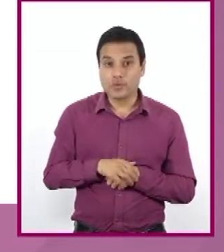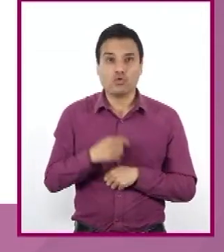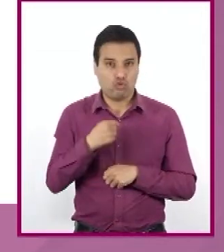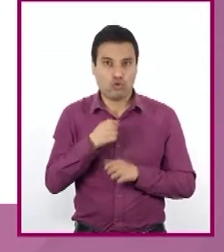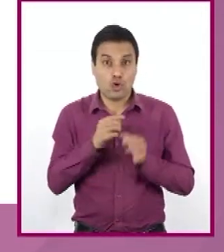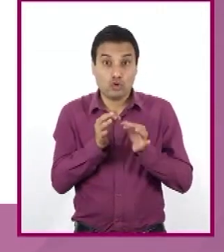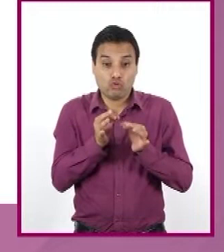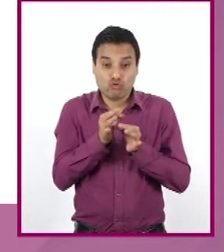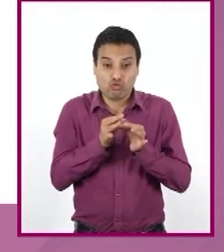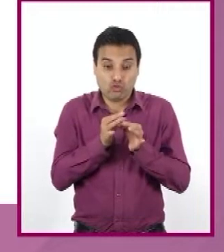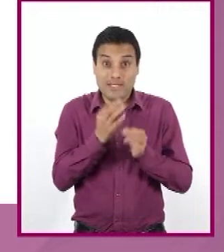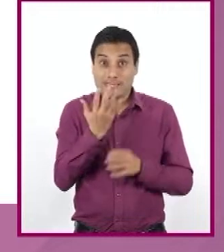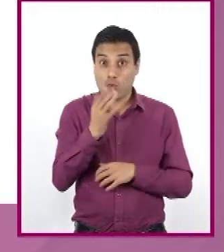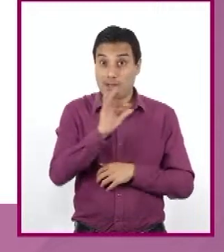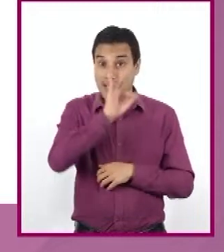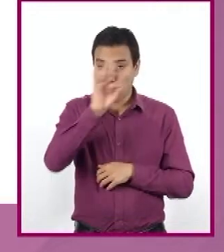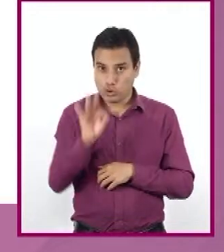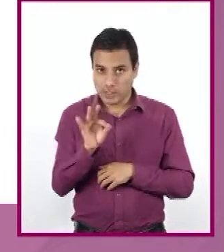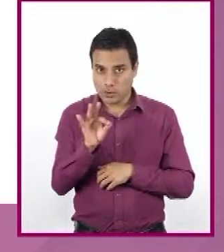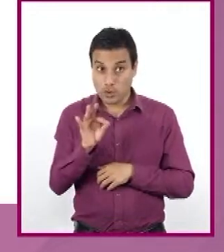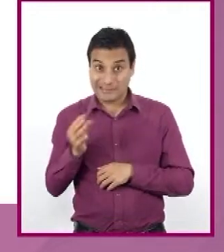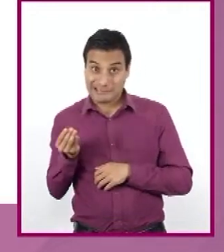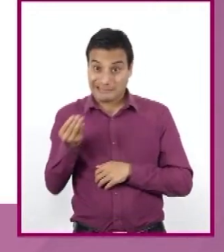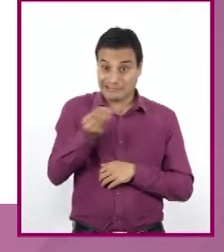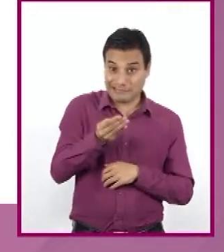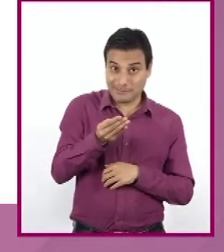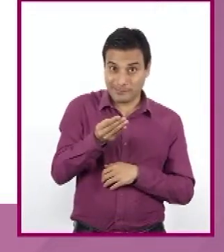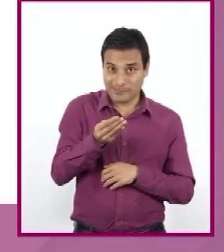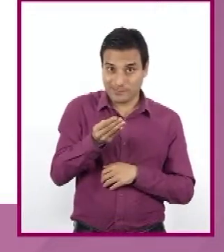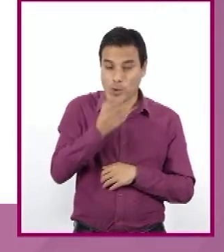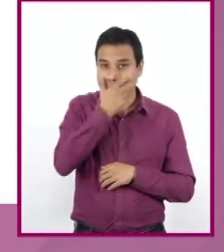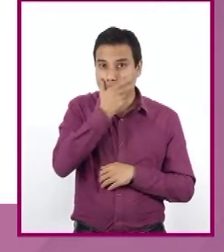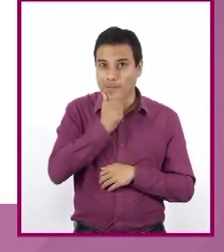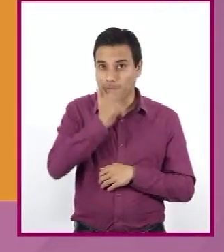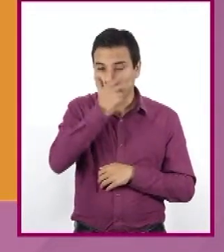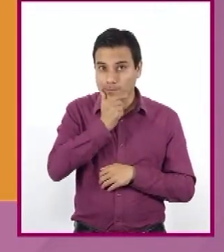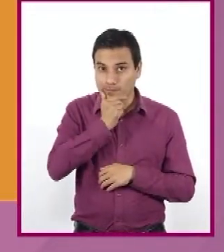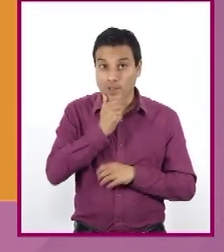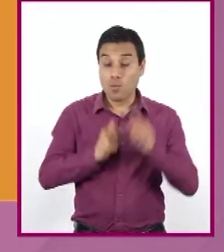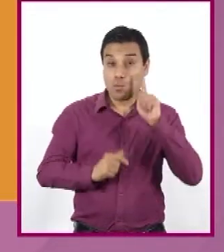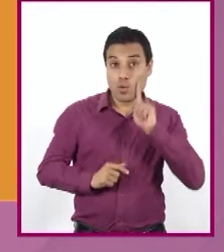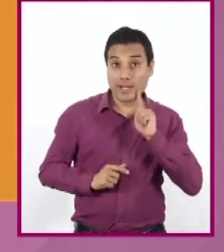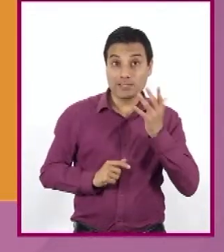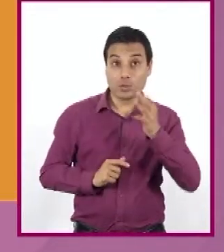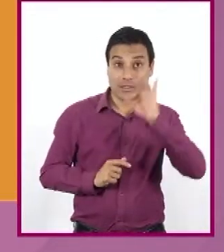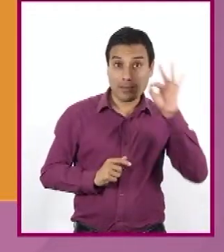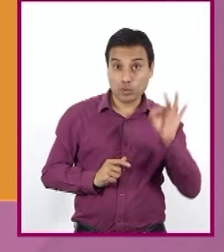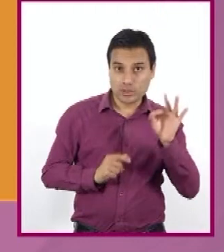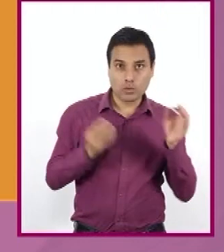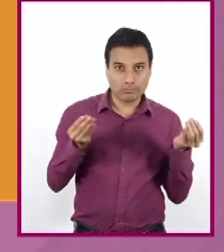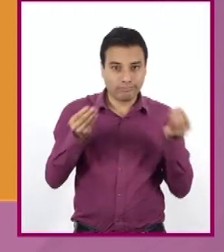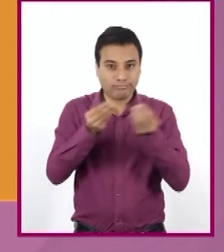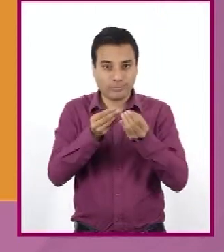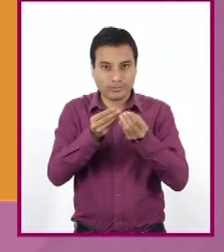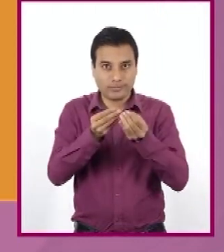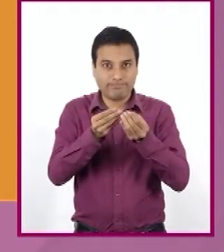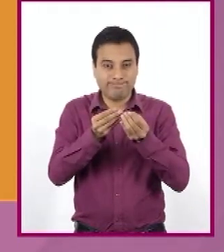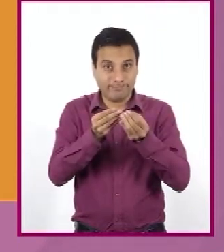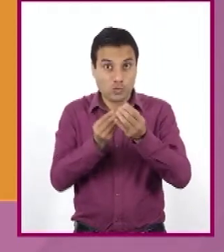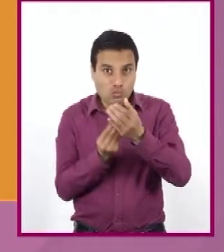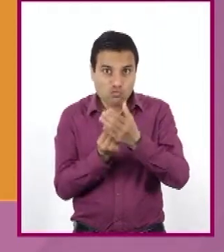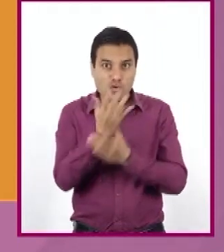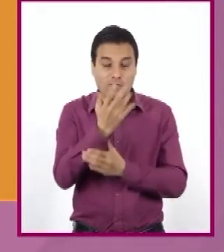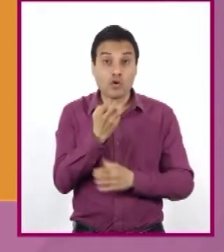sexual con la mitad de información y unirla con la célula del sexo opuesto y que tiene la otra mitad. A eso se le conoce